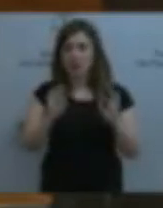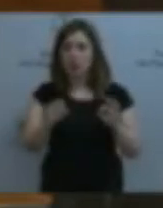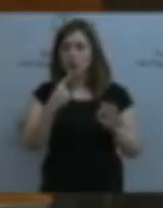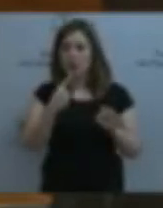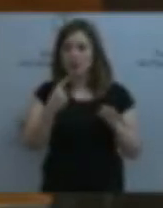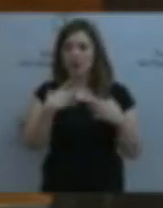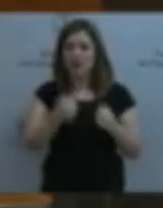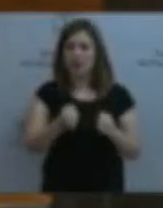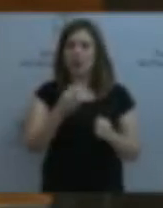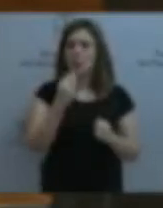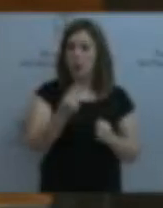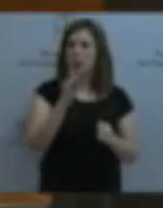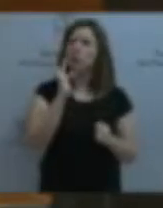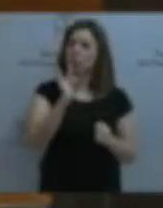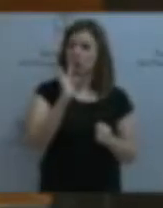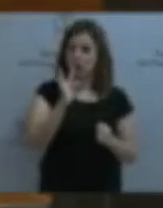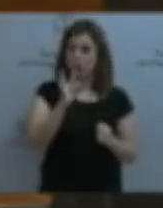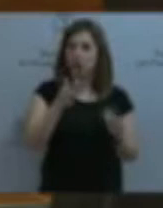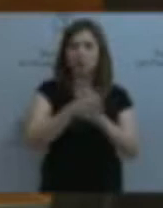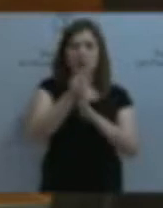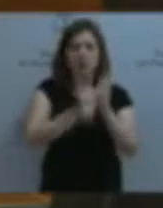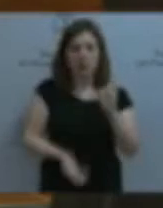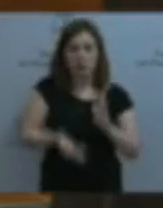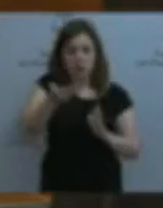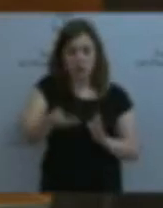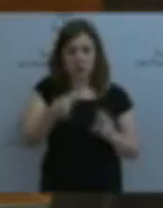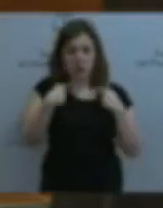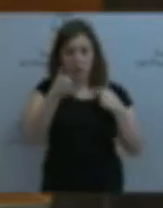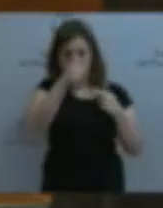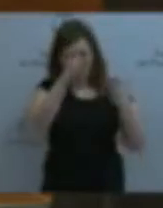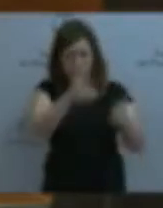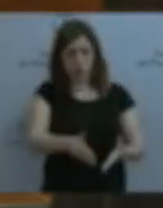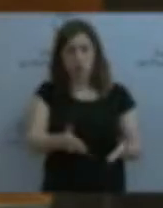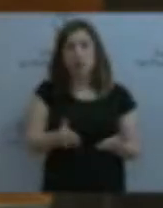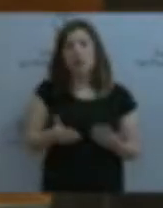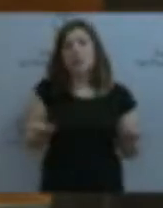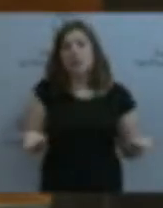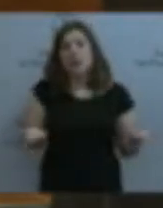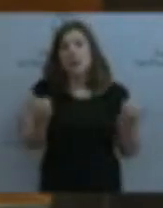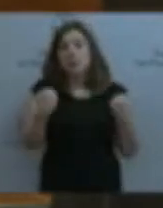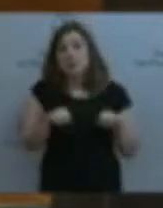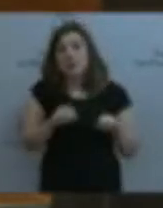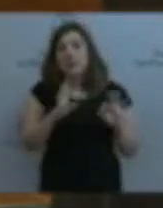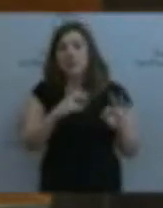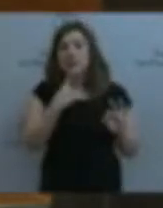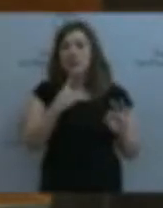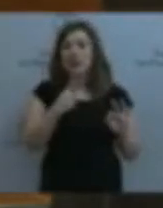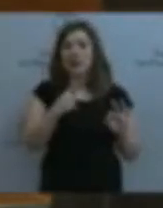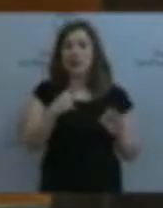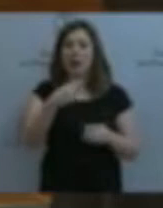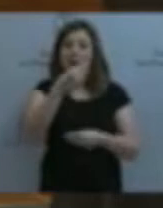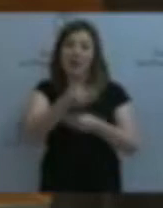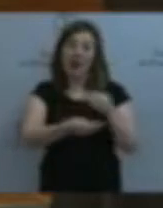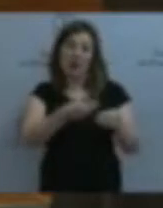es buena. Este dato es relevante, señoría, por lo que luego le voy a decir. Aunque siga manteniendo una práctica